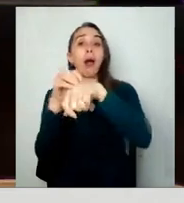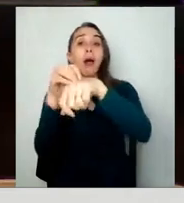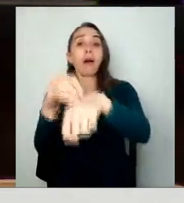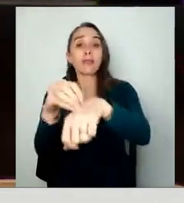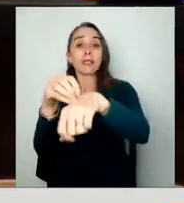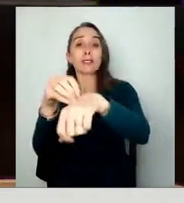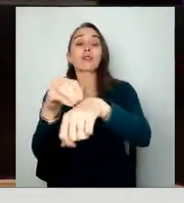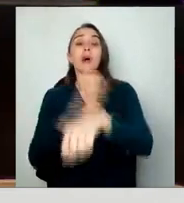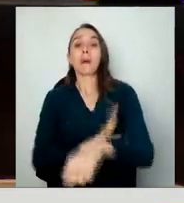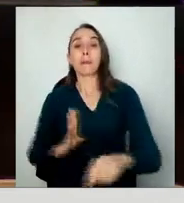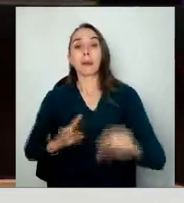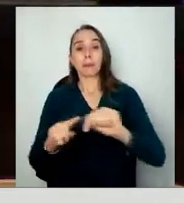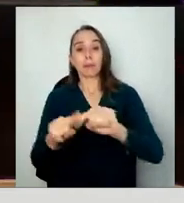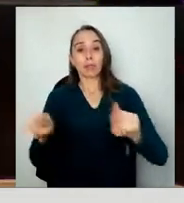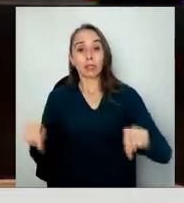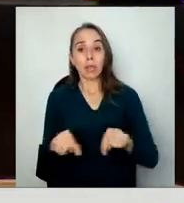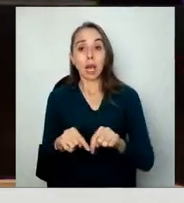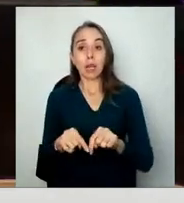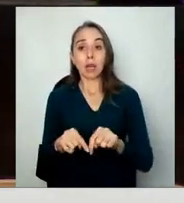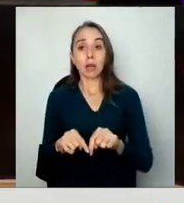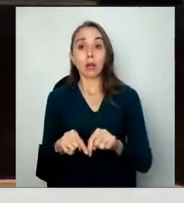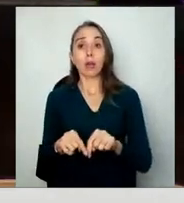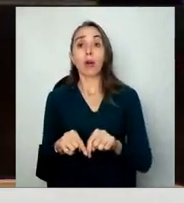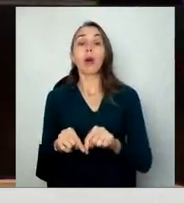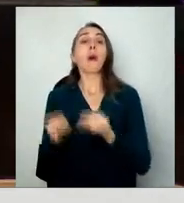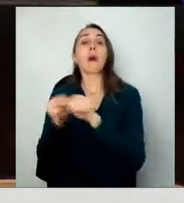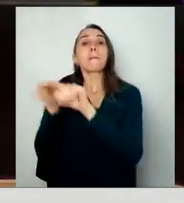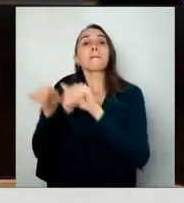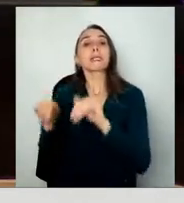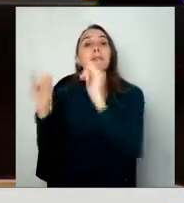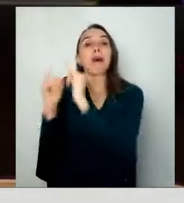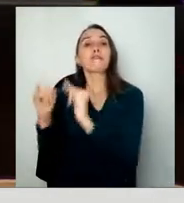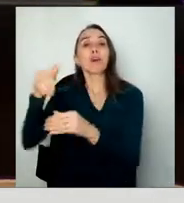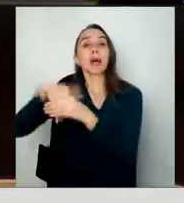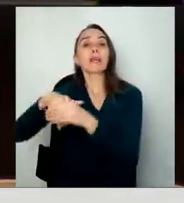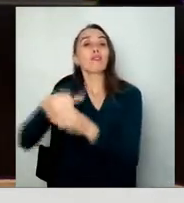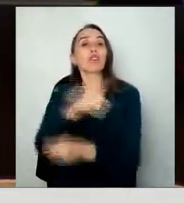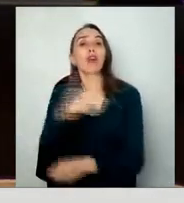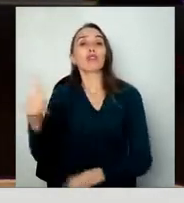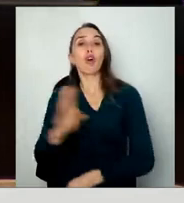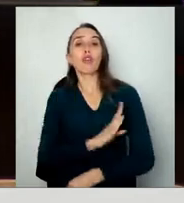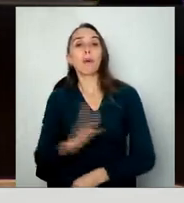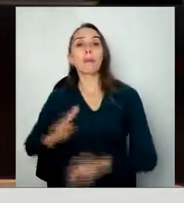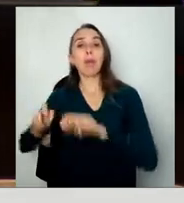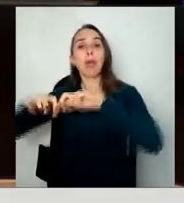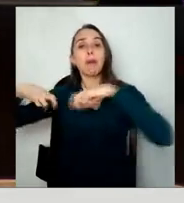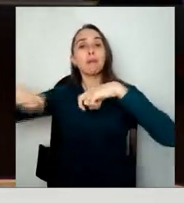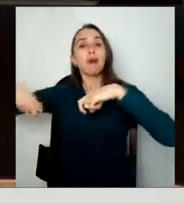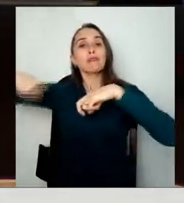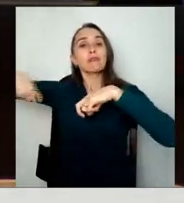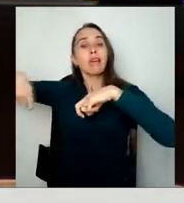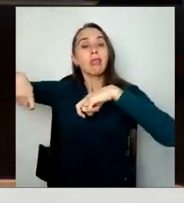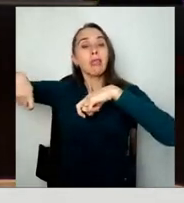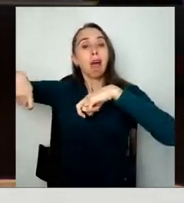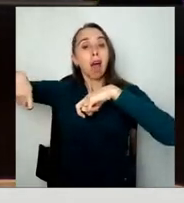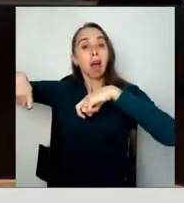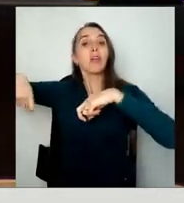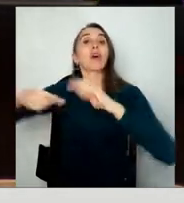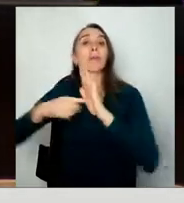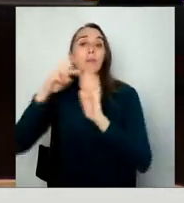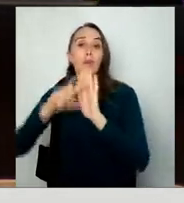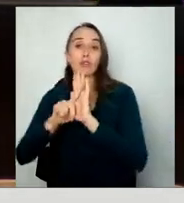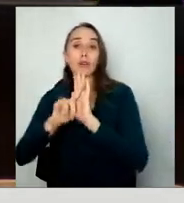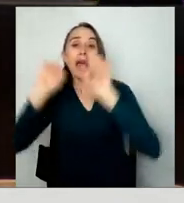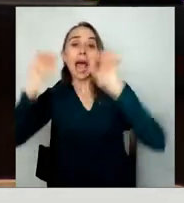sala es seguir la votación que fue unánime en el senado en torno a de que podamos despachar este proyecto de ley